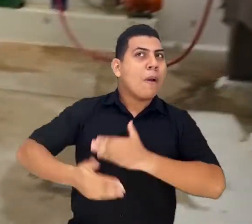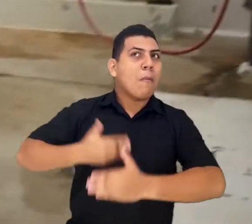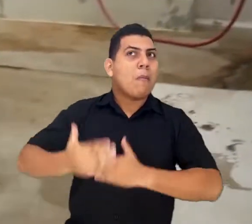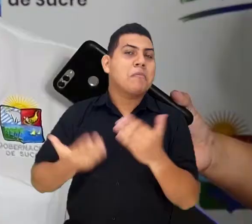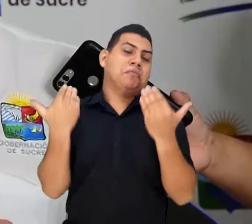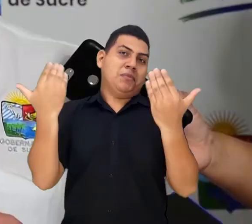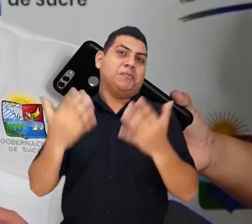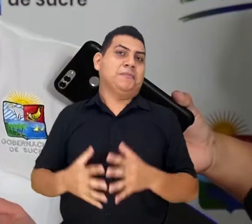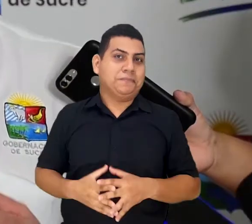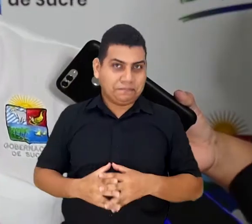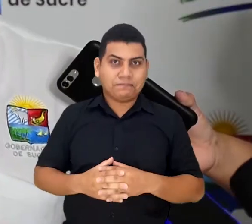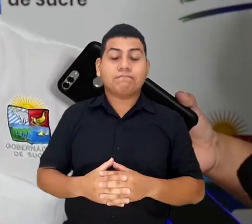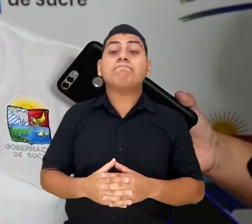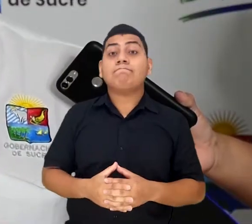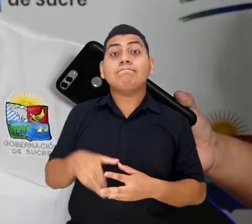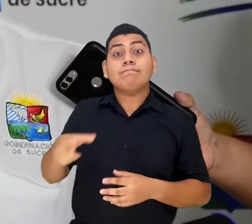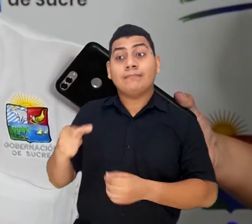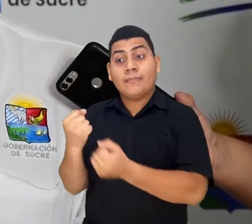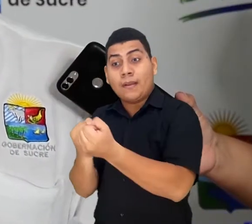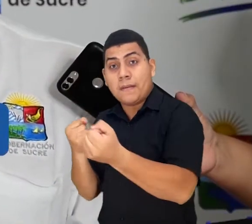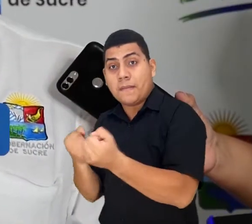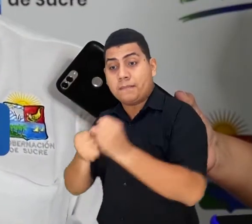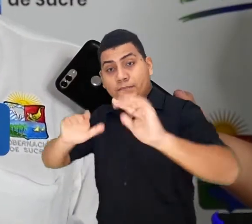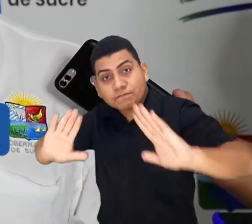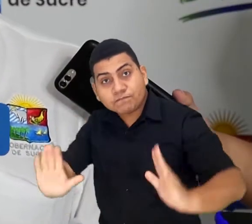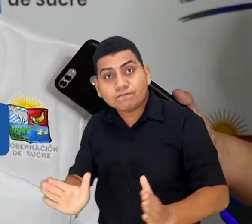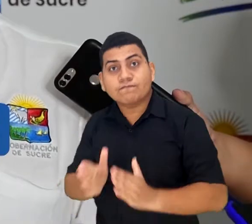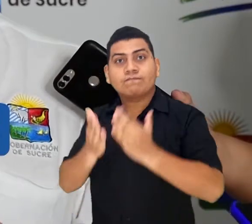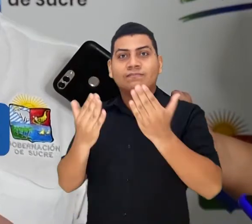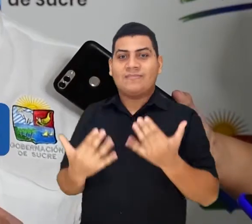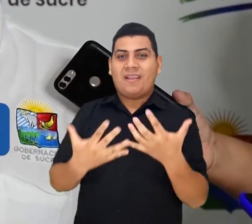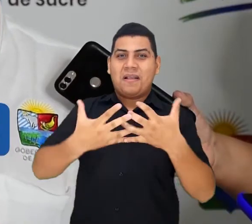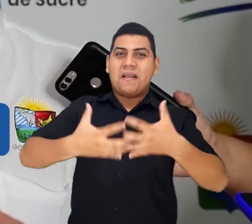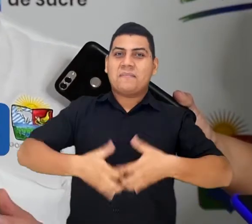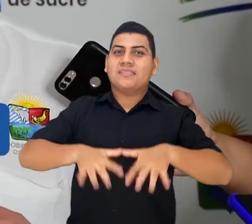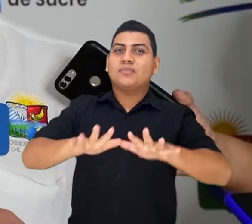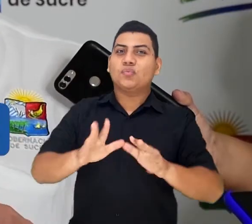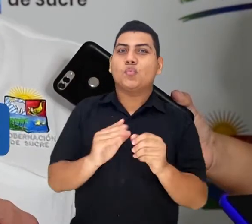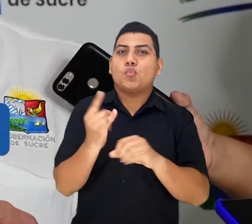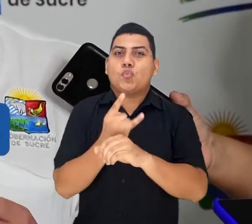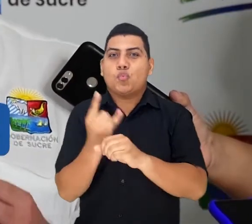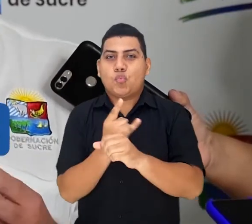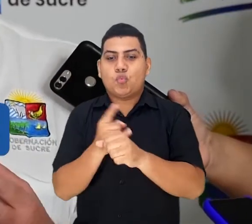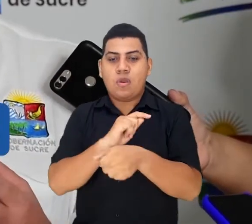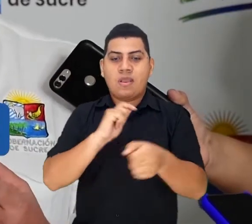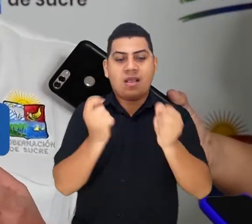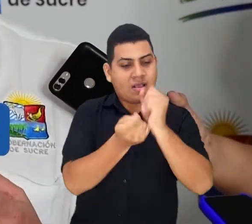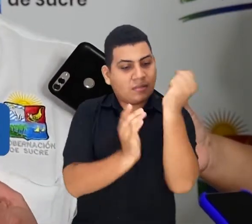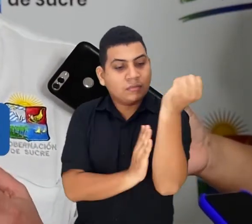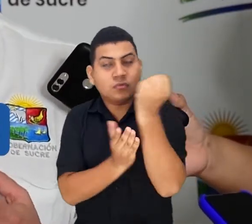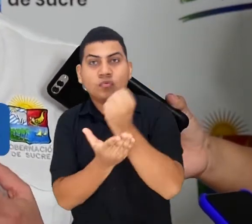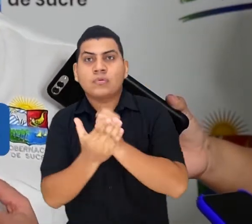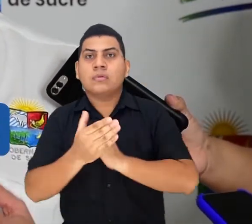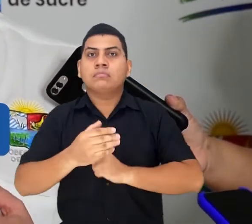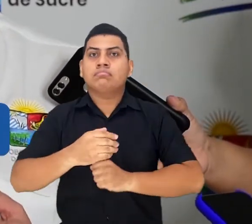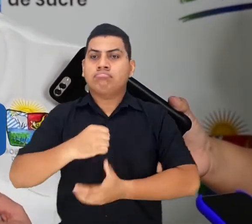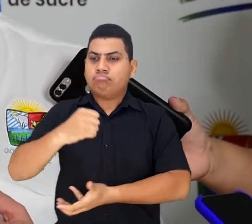futuro. El impulso que se le va a dar a la planta de yuca y